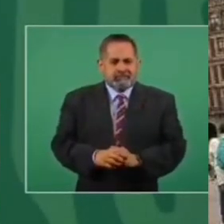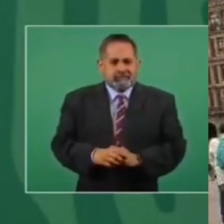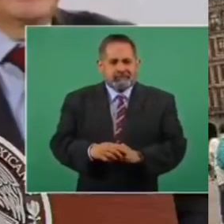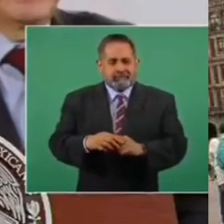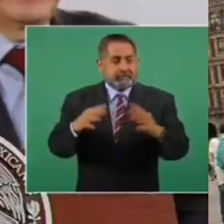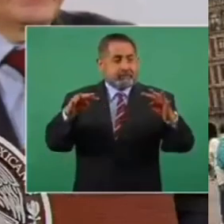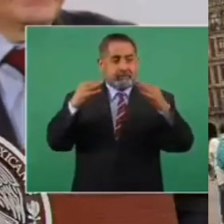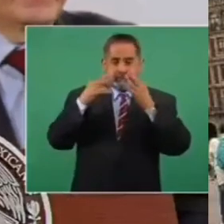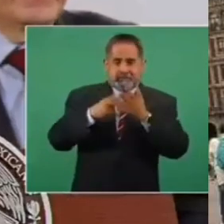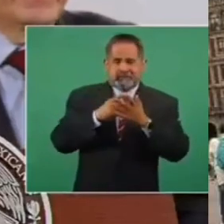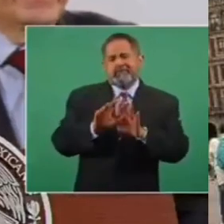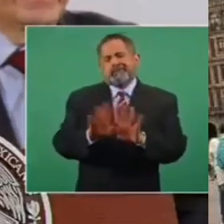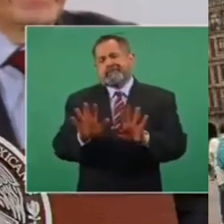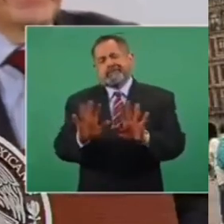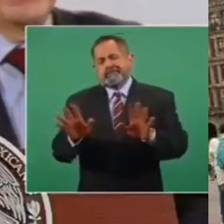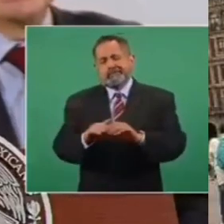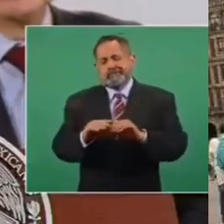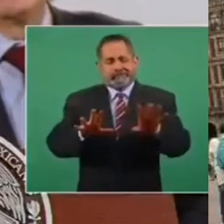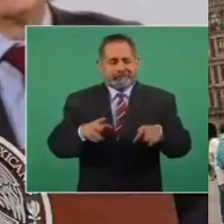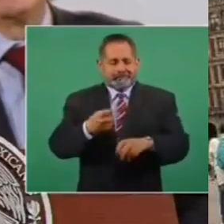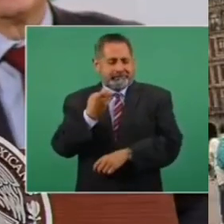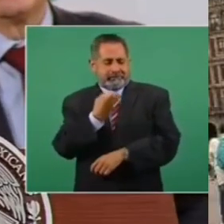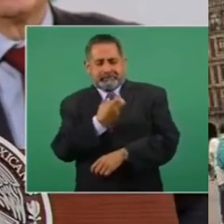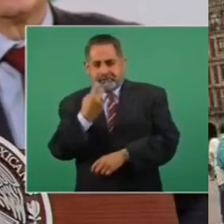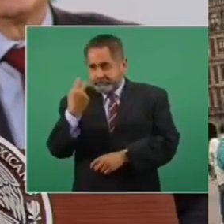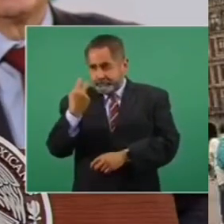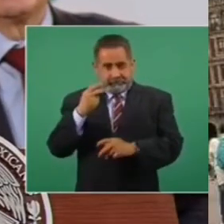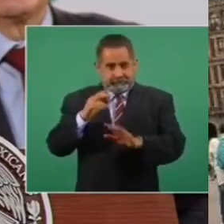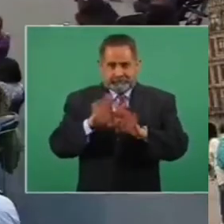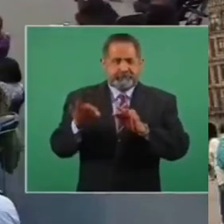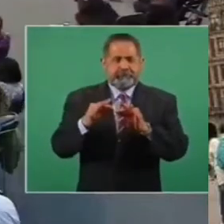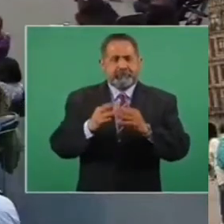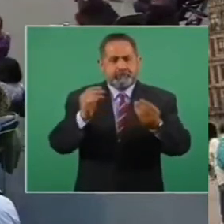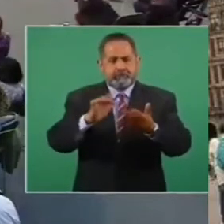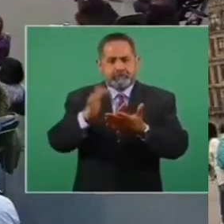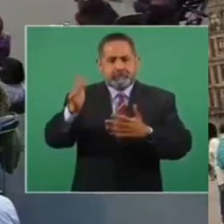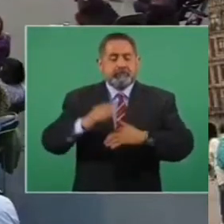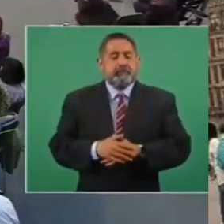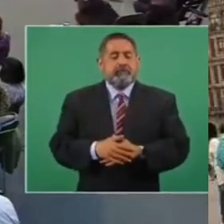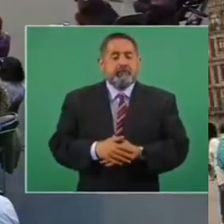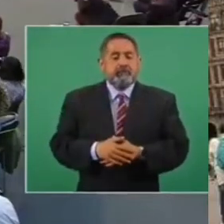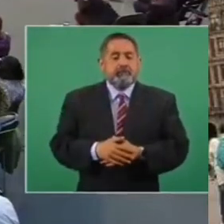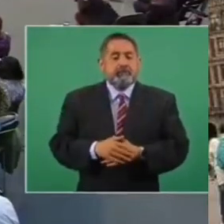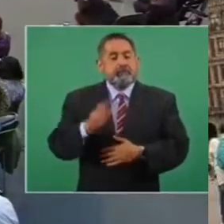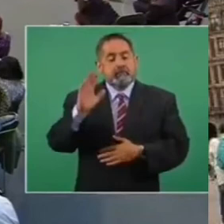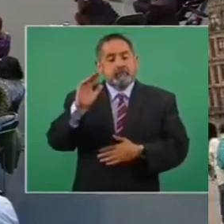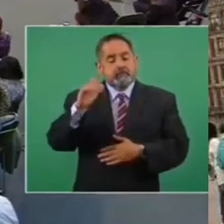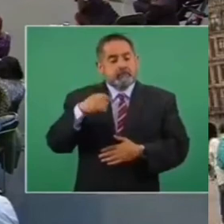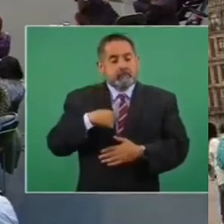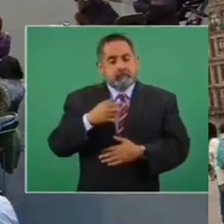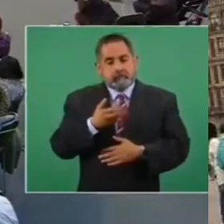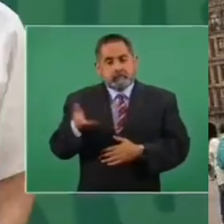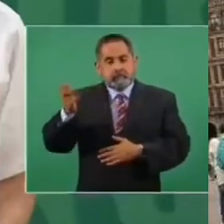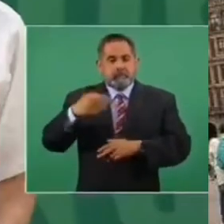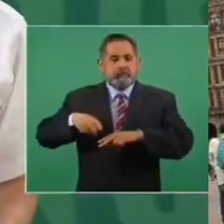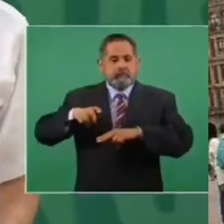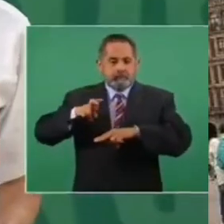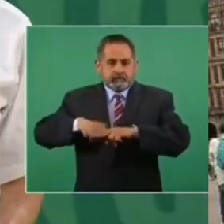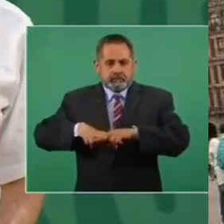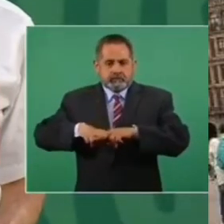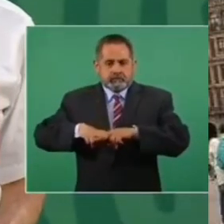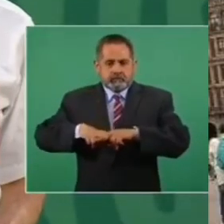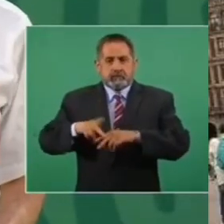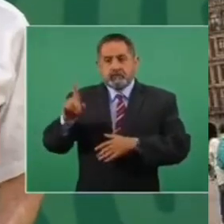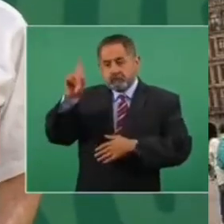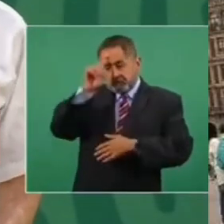no, ya. Ya, con esto es suficiente. Muchas gracias. Voy a sentarme.